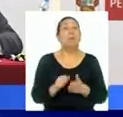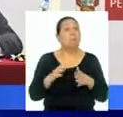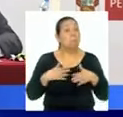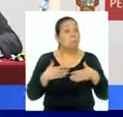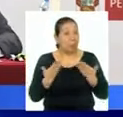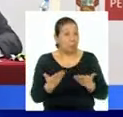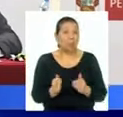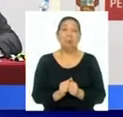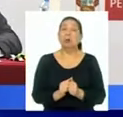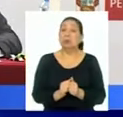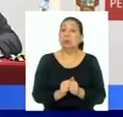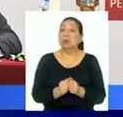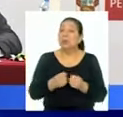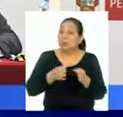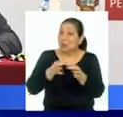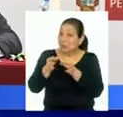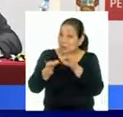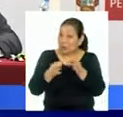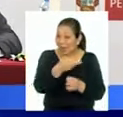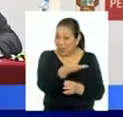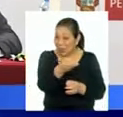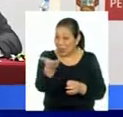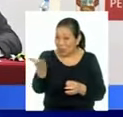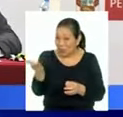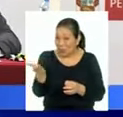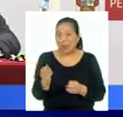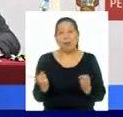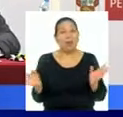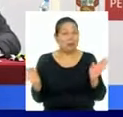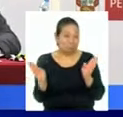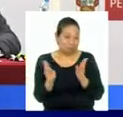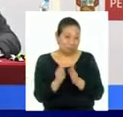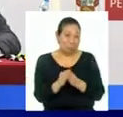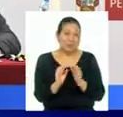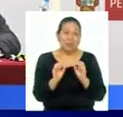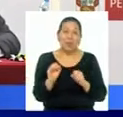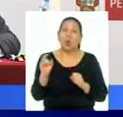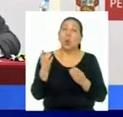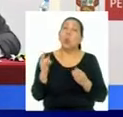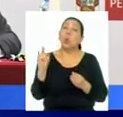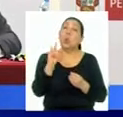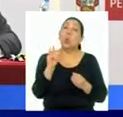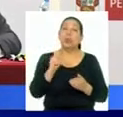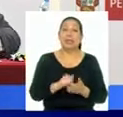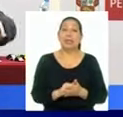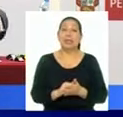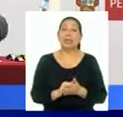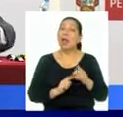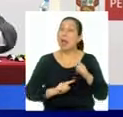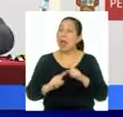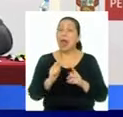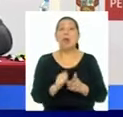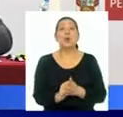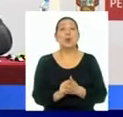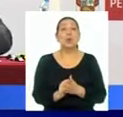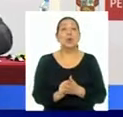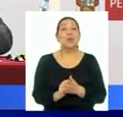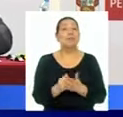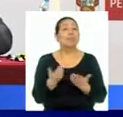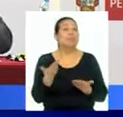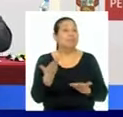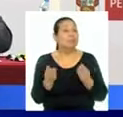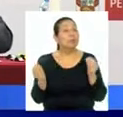podamos transmitir lo que queremos transmitir de manera simplificada, vamos a utilizar en algunos casos y